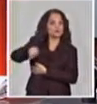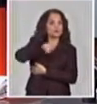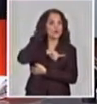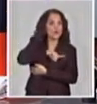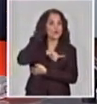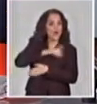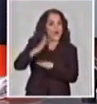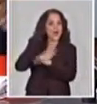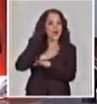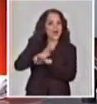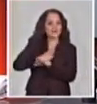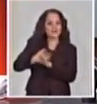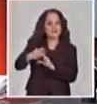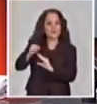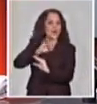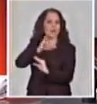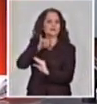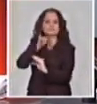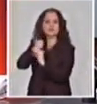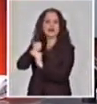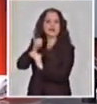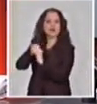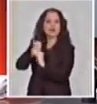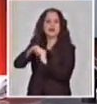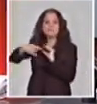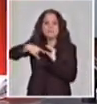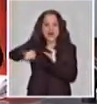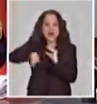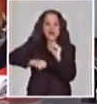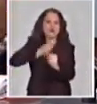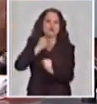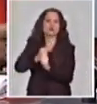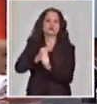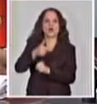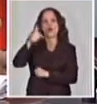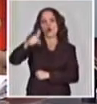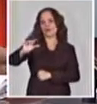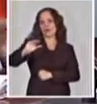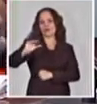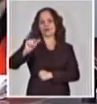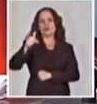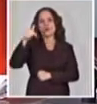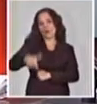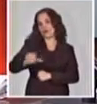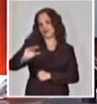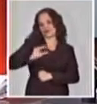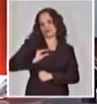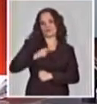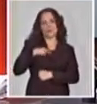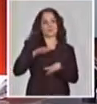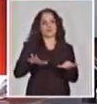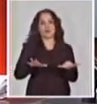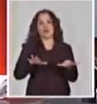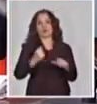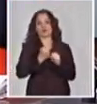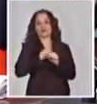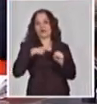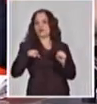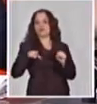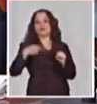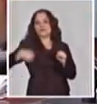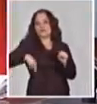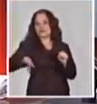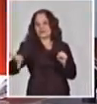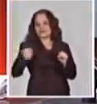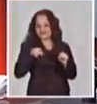nuestra jubilación, que hoy eso lo hacen empleadores y no necesariamente las personas,